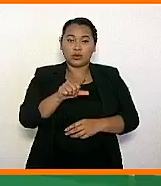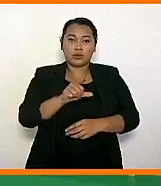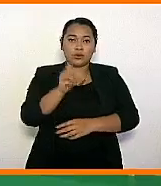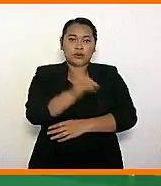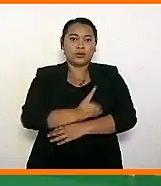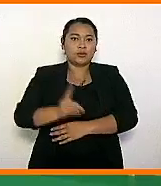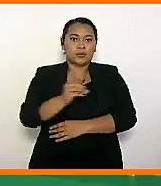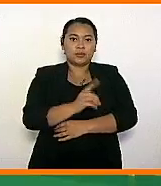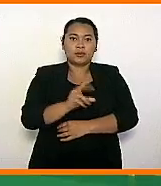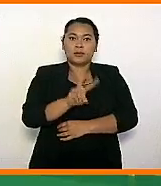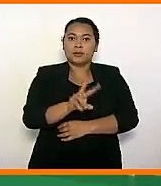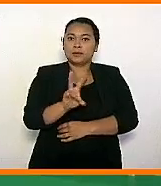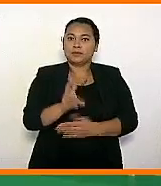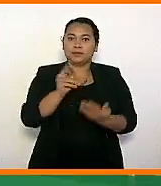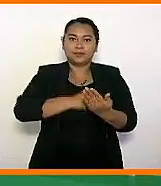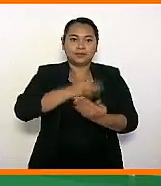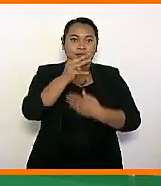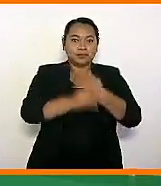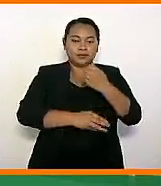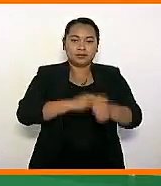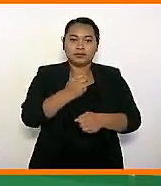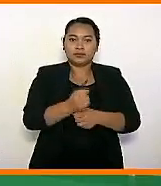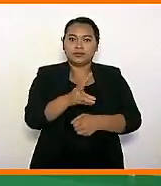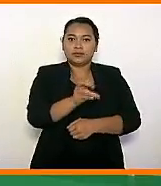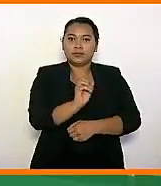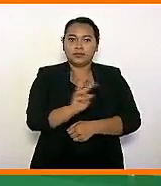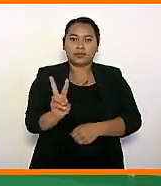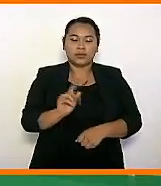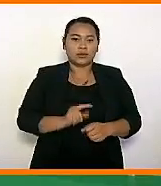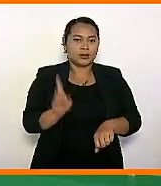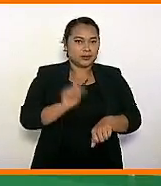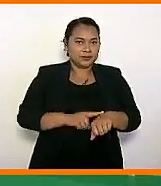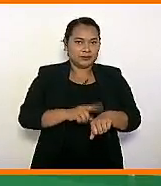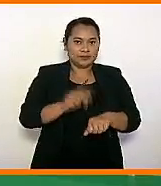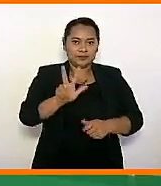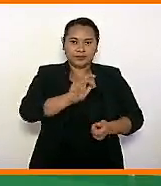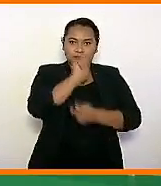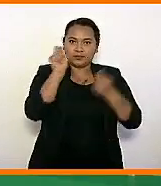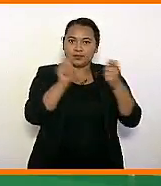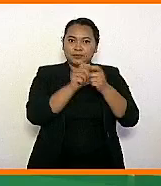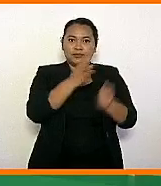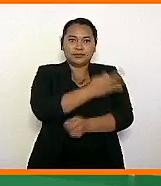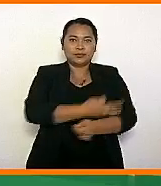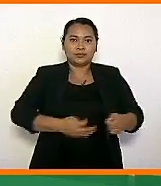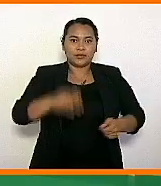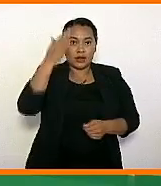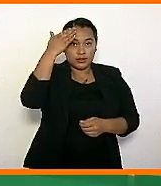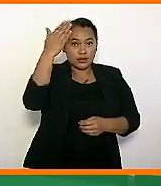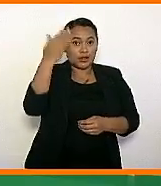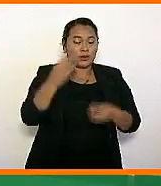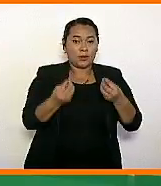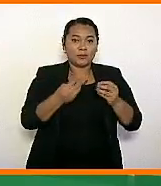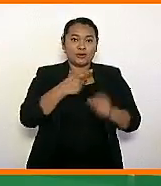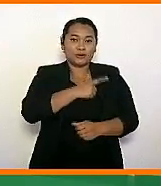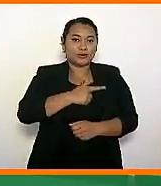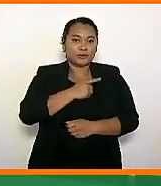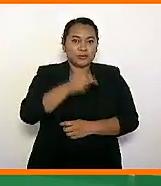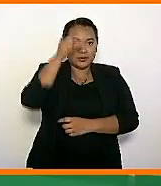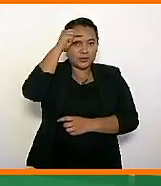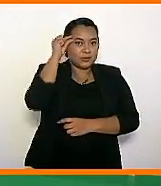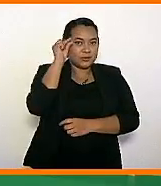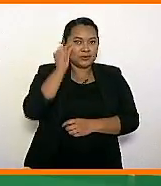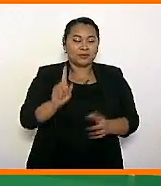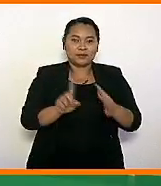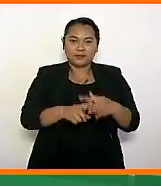27 de marzo del año 2022, cuando el reloj ya marca las 3 en punto de la tarde. Te saluda cordialmente su Hailing Clemente. Iniciamos